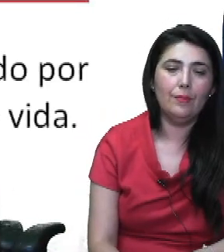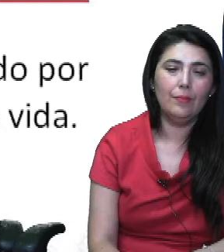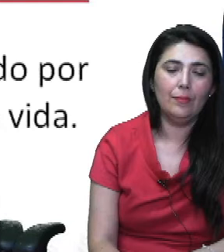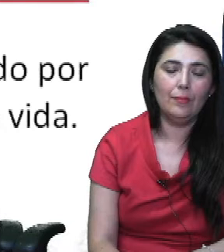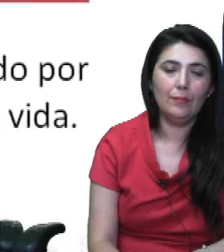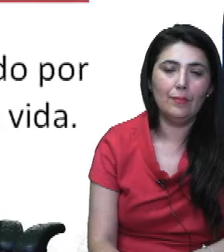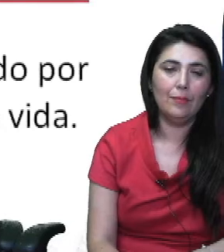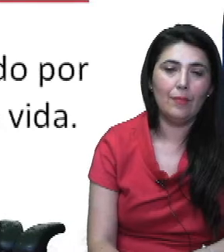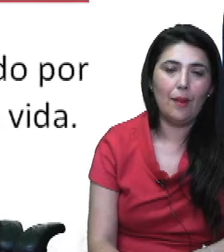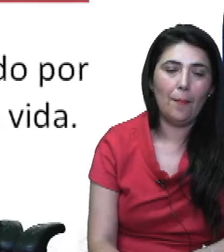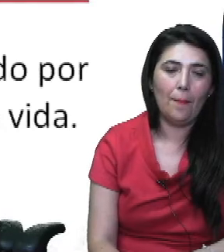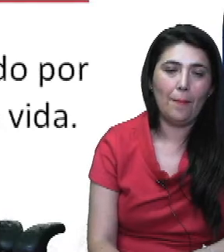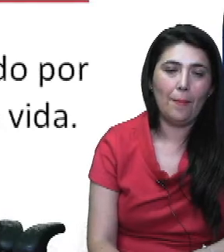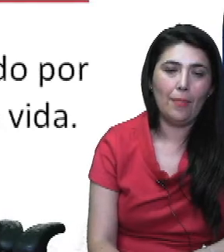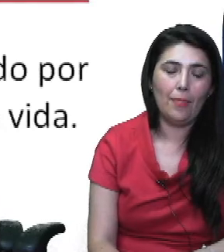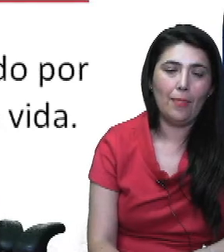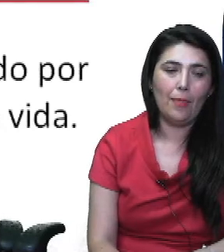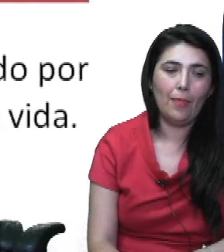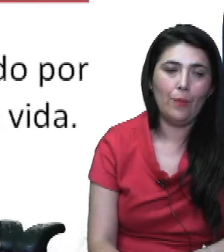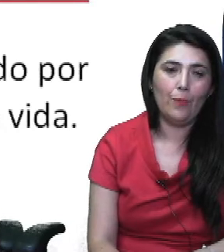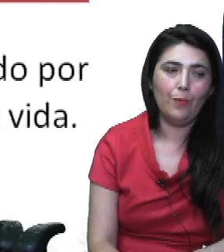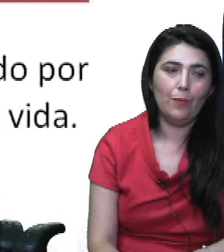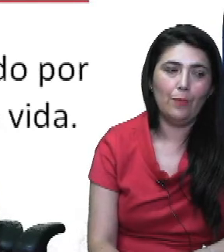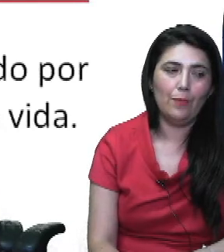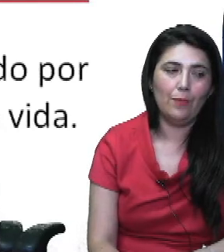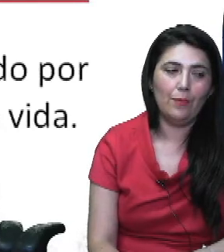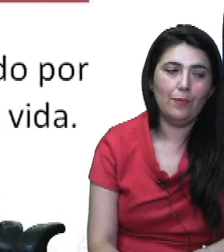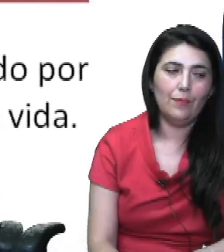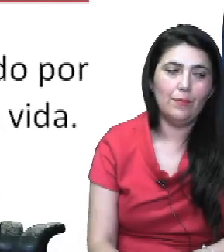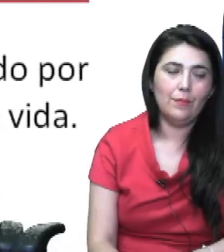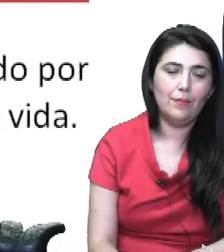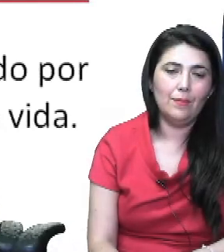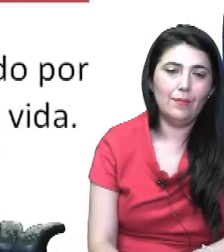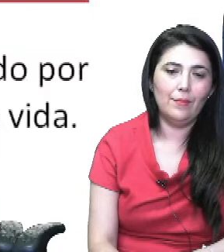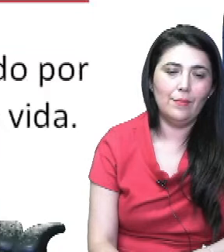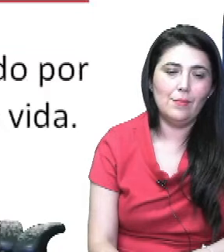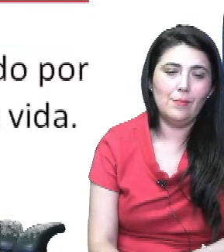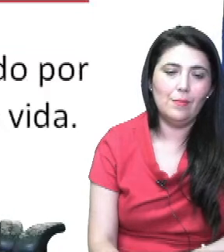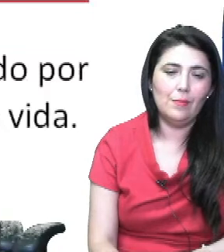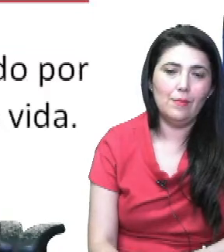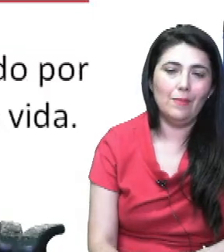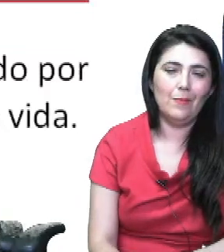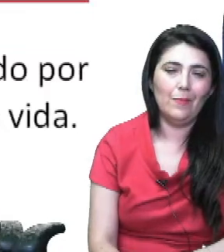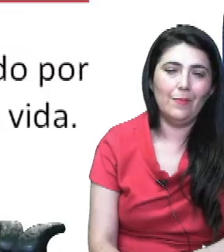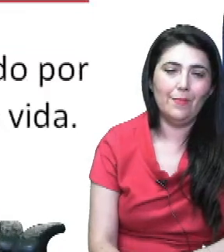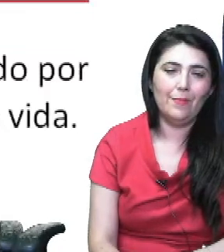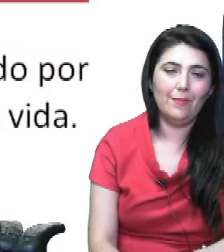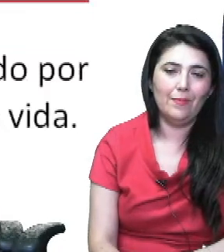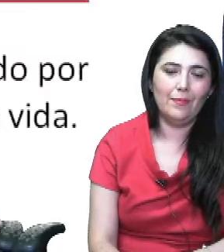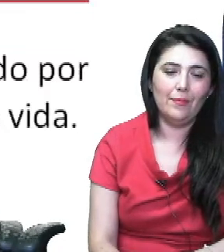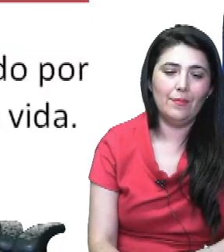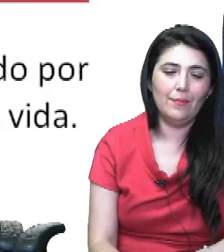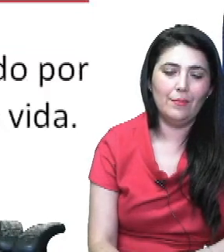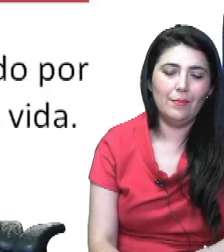para poder también realizar investigación en el curso de una emergencia. Pero aún así hay investigadores que lo han